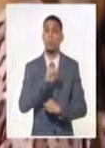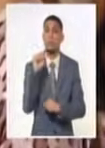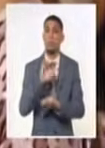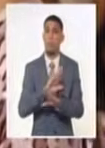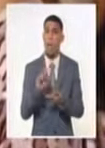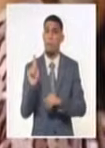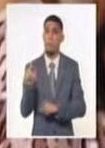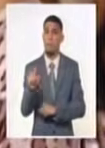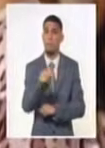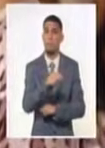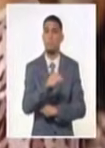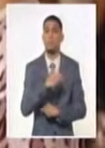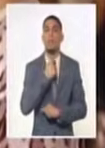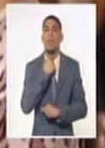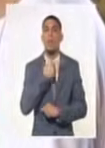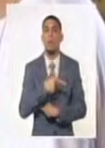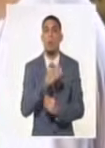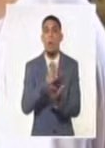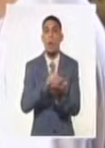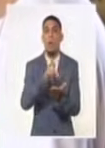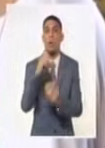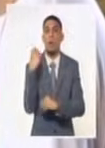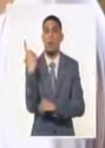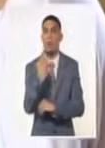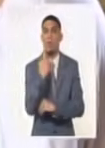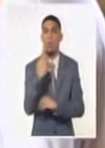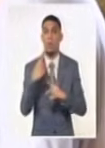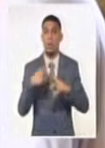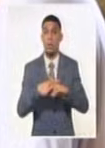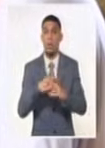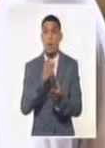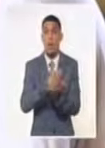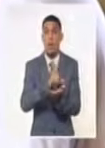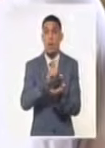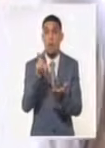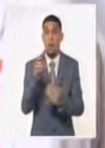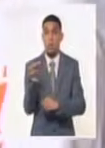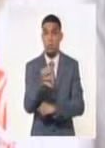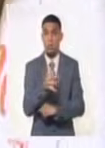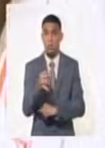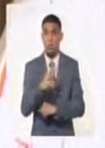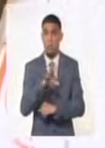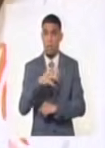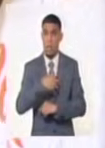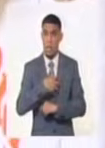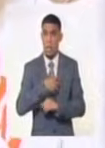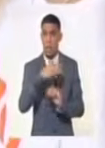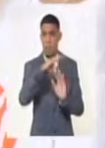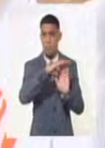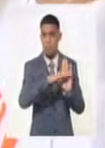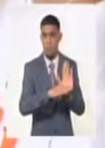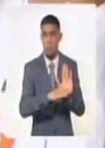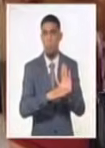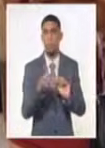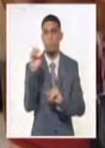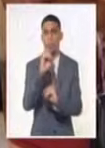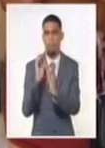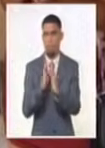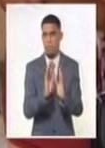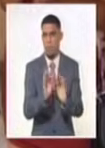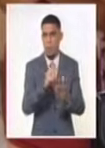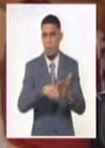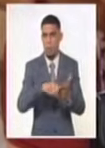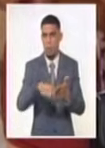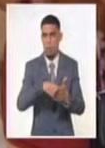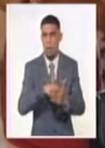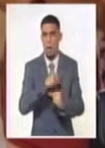todo los estudiantes de las escuelas nacionales y las escuelas regionales que tenían ya un programa montado, una organización para este trabajo en los territorios, y